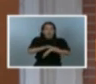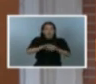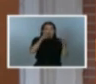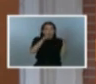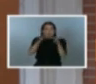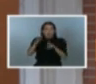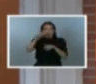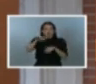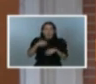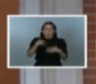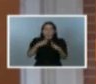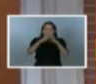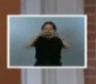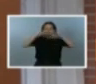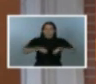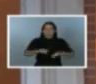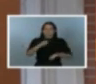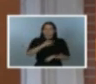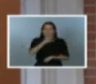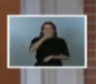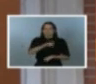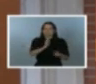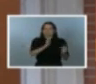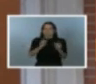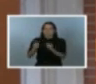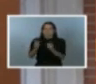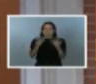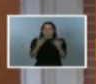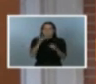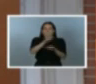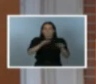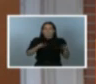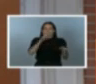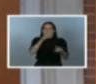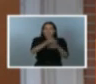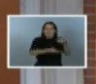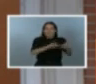Cataluña en ese momento, y por el cual